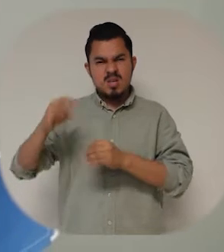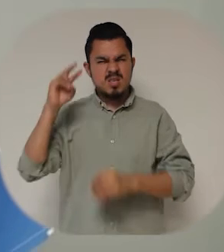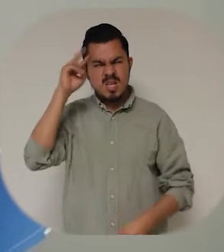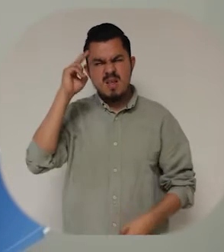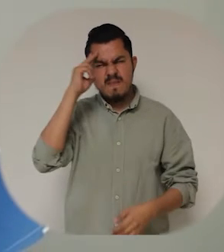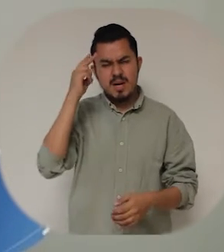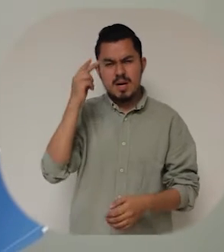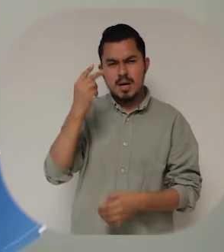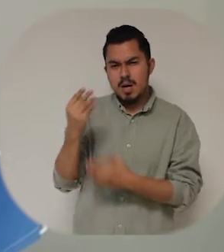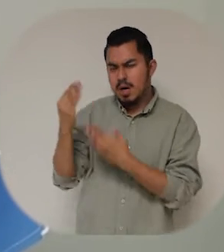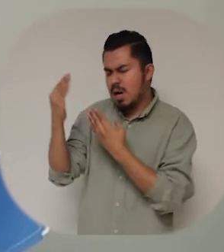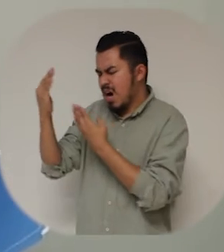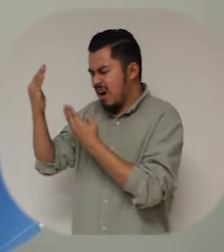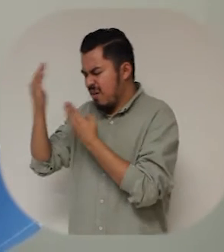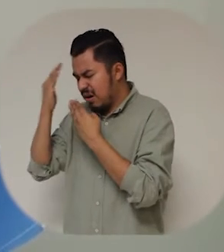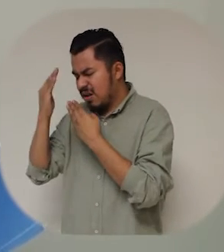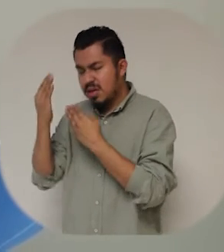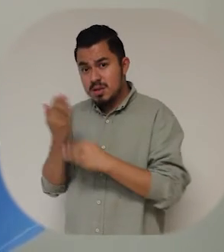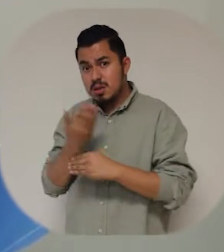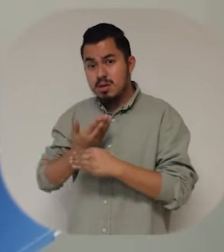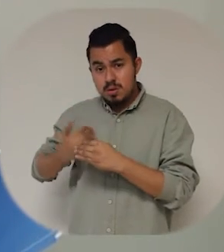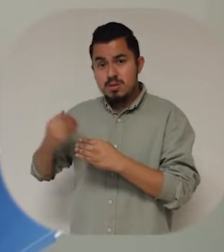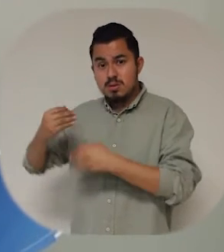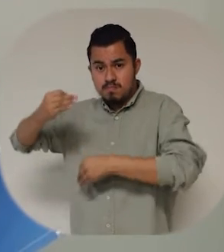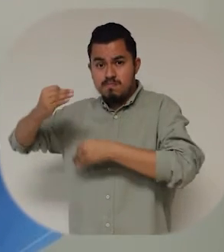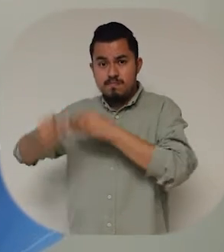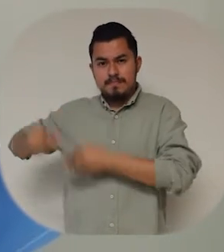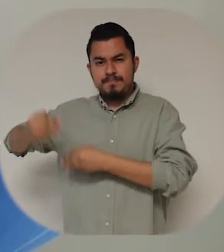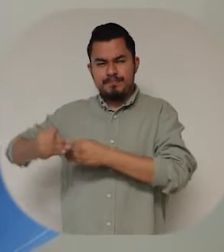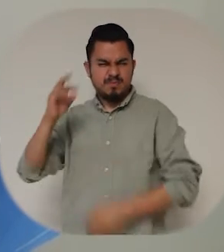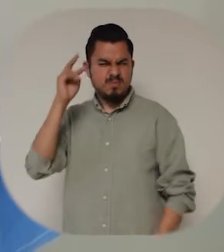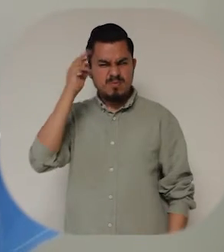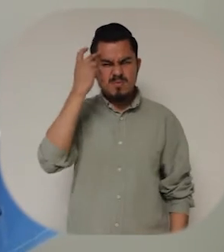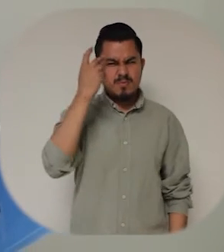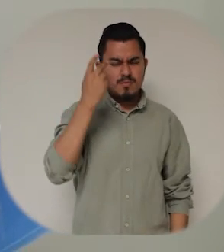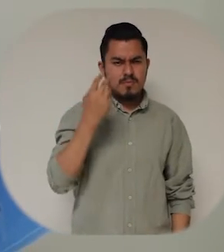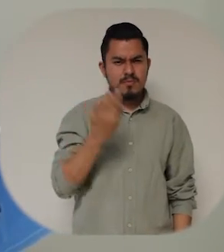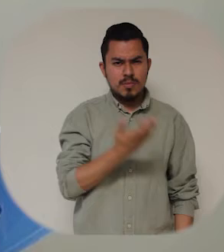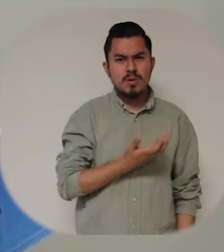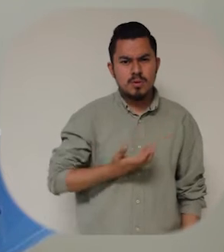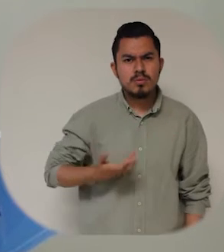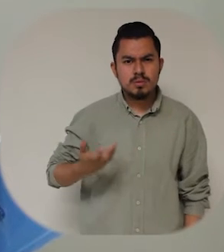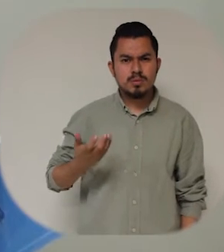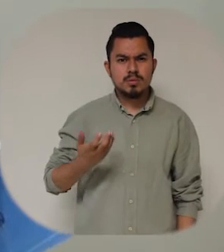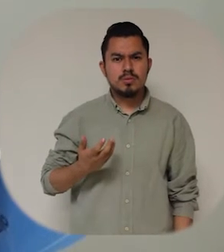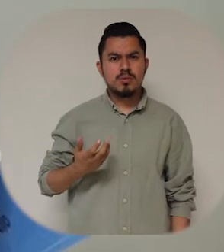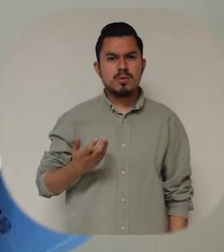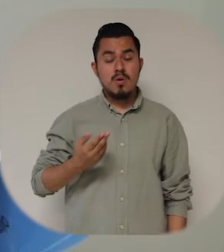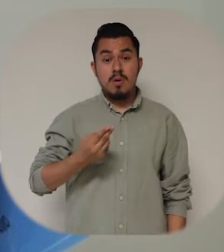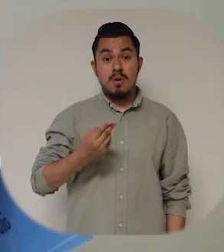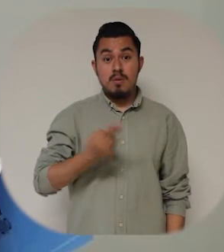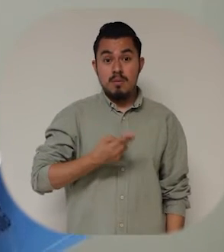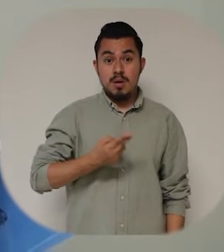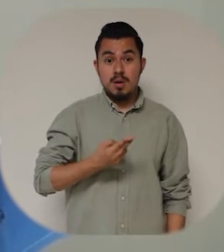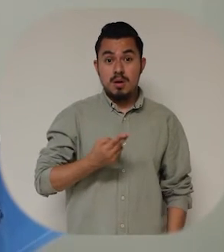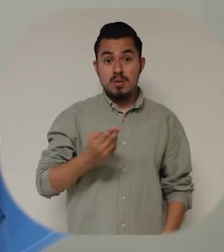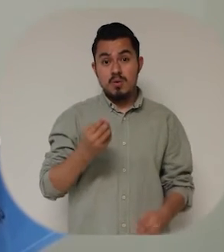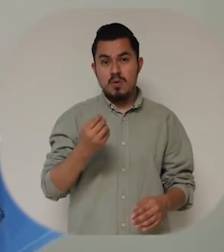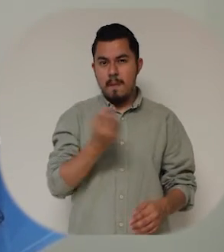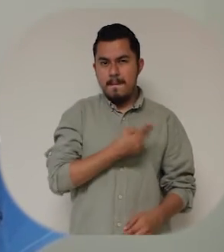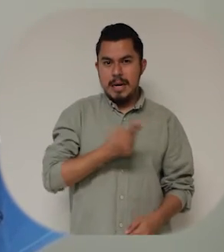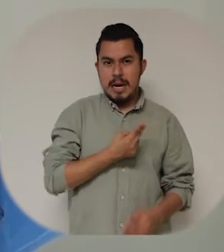Es decir, somos una de dos: somos siervos del pecado o de la obediencia. Pero nosotros debemos de serlo de la obediencia. Aquel